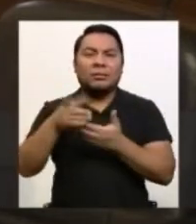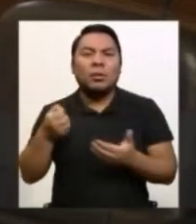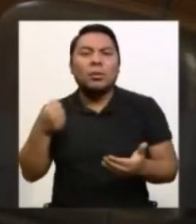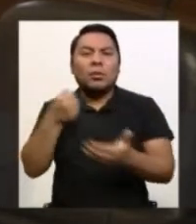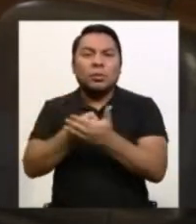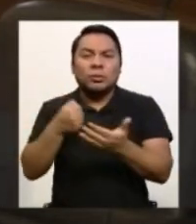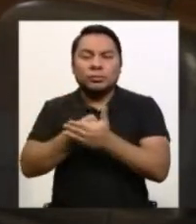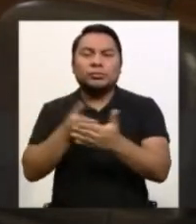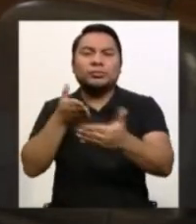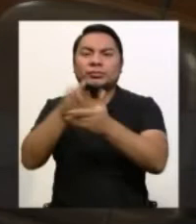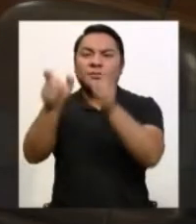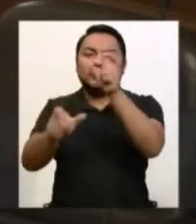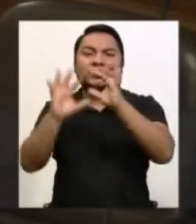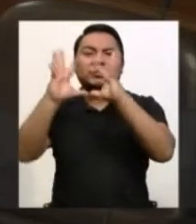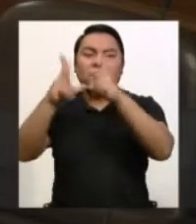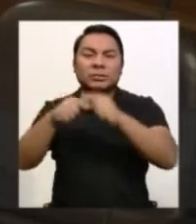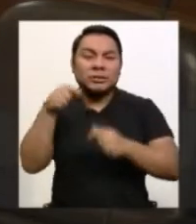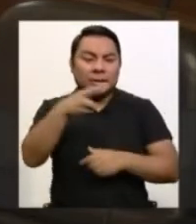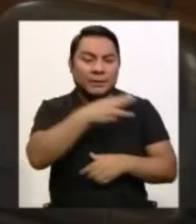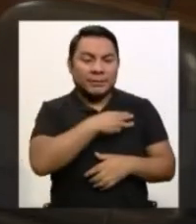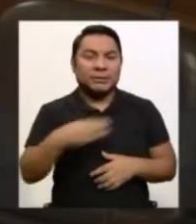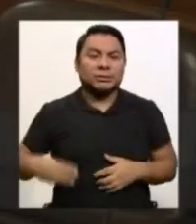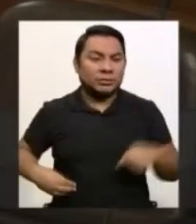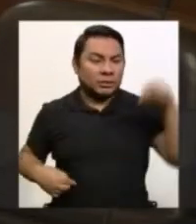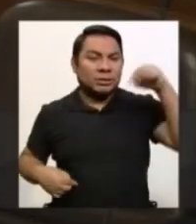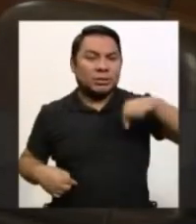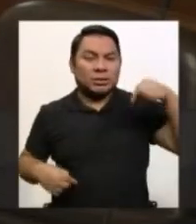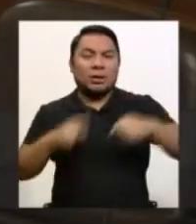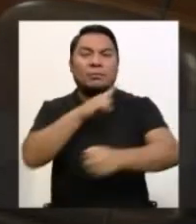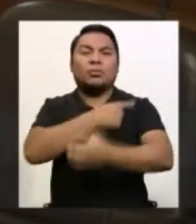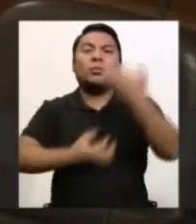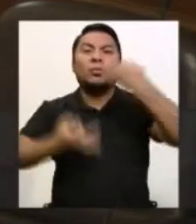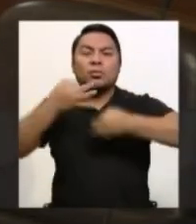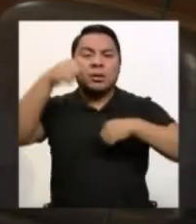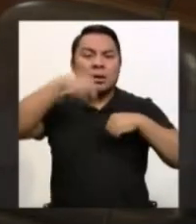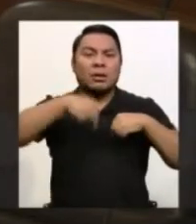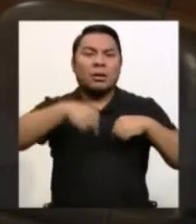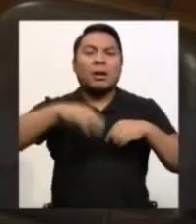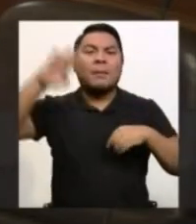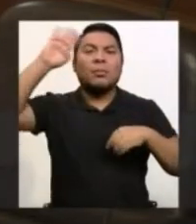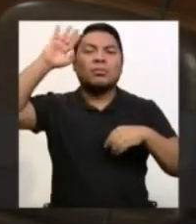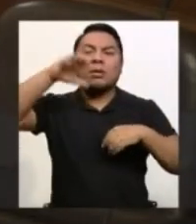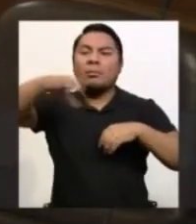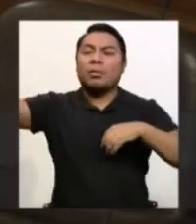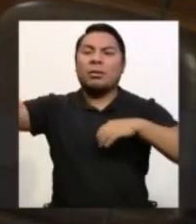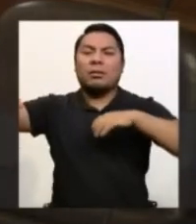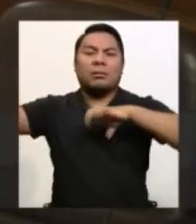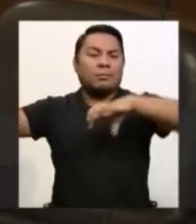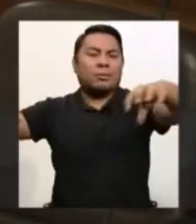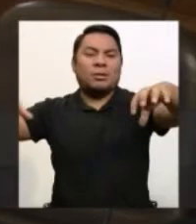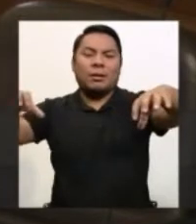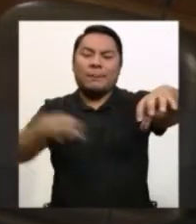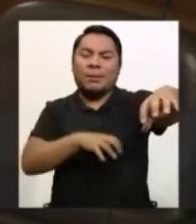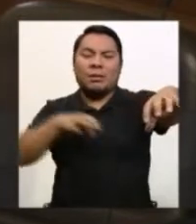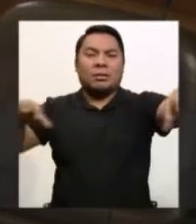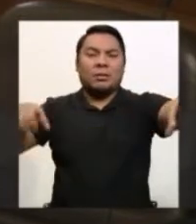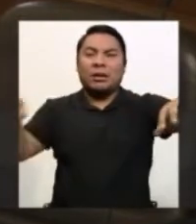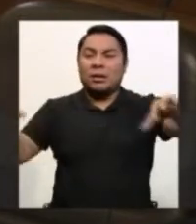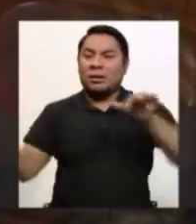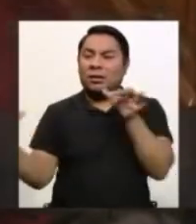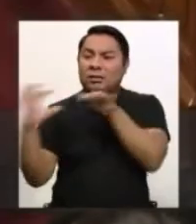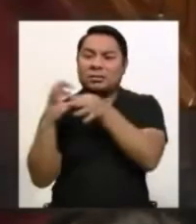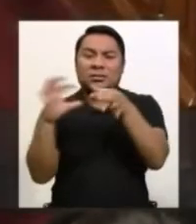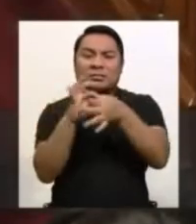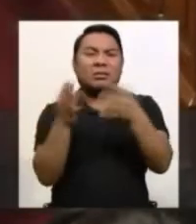es que el Ministerio Público está acá, el Poder Judicial está acá, la policía se encuentra acá. Y la articulación entre ellos casi no